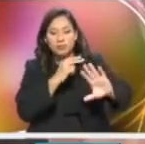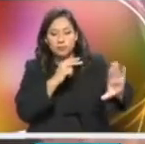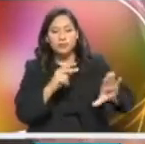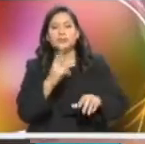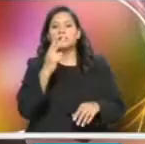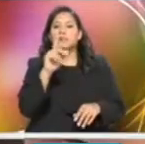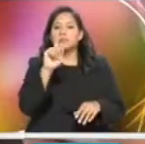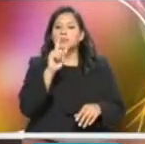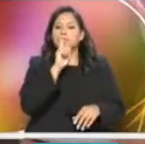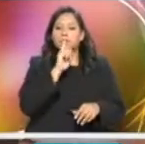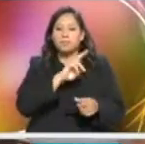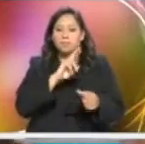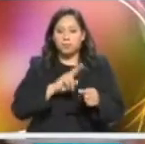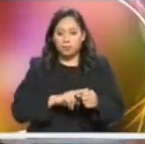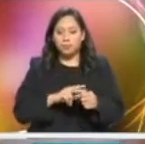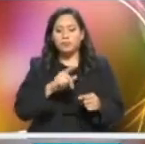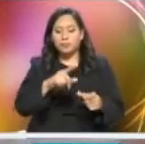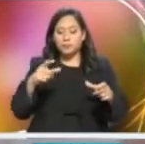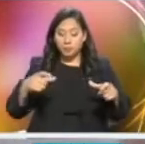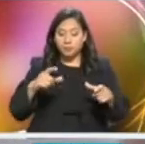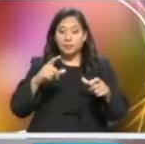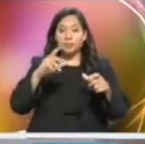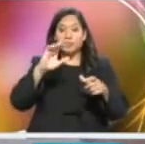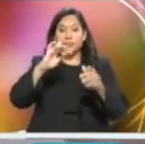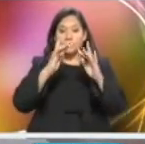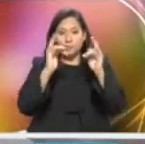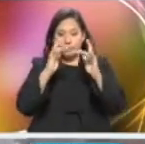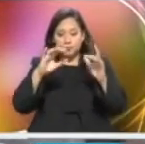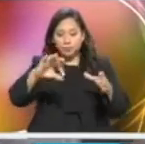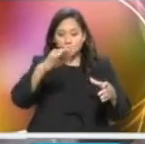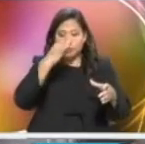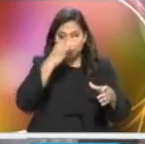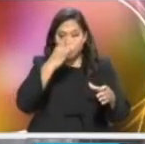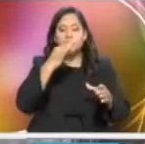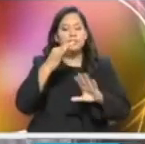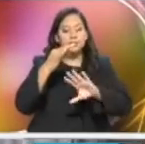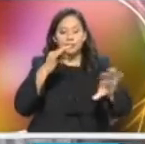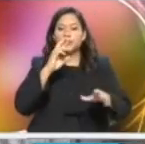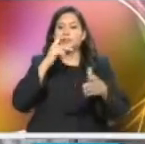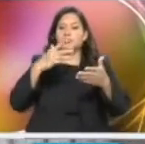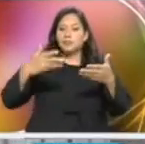natural. Si pediste una guarnición de papas a la francesa, ahora